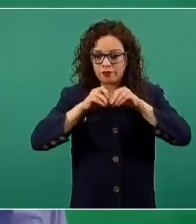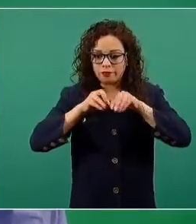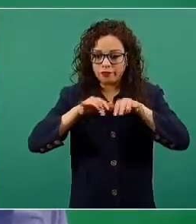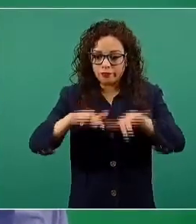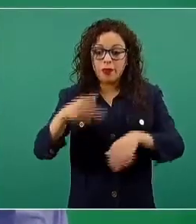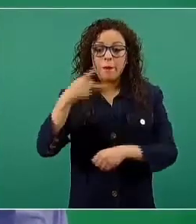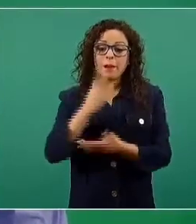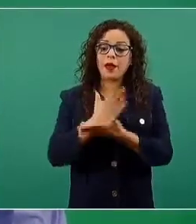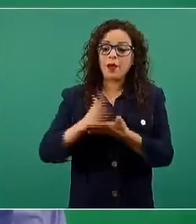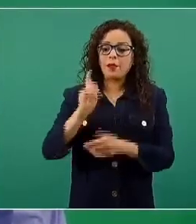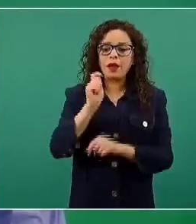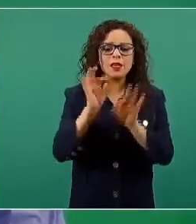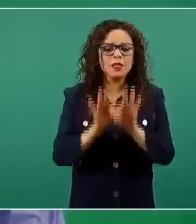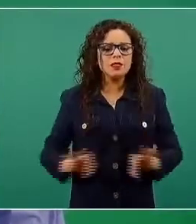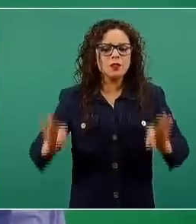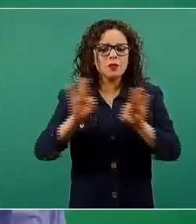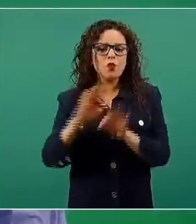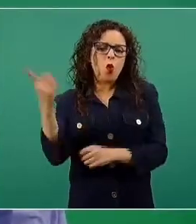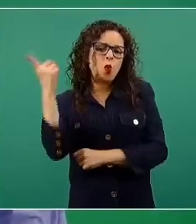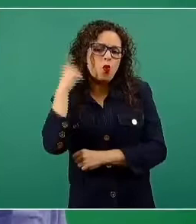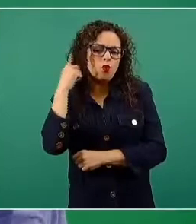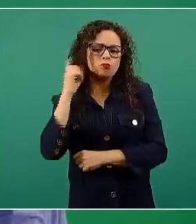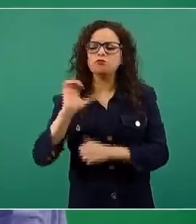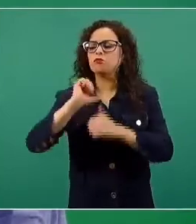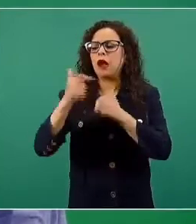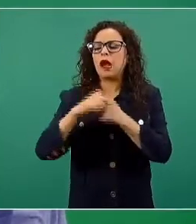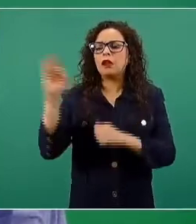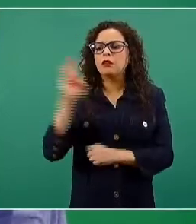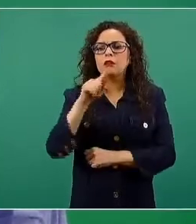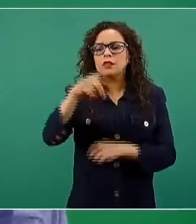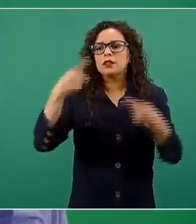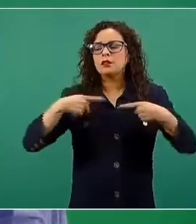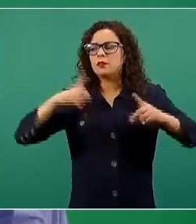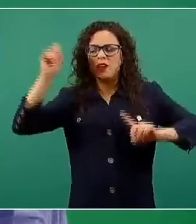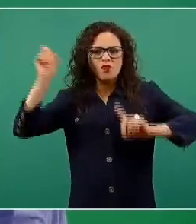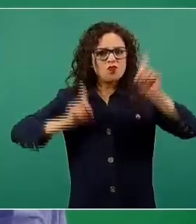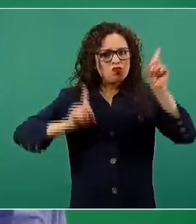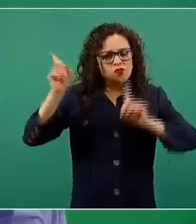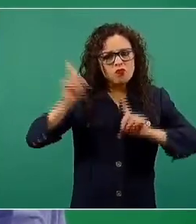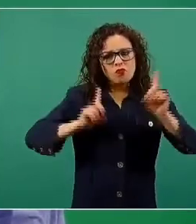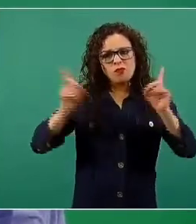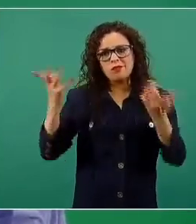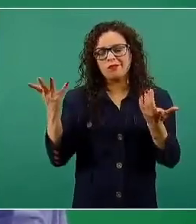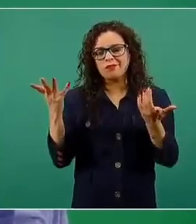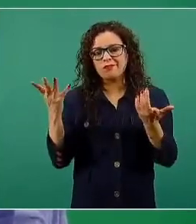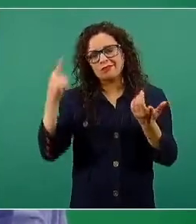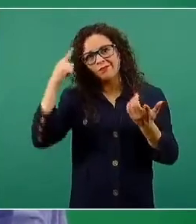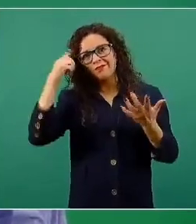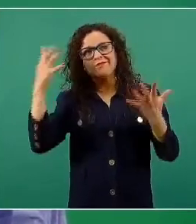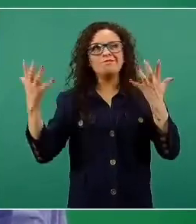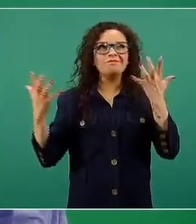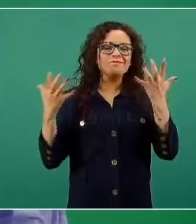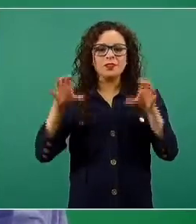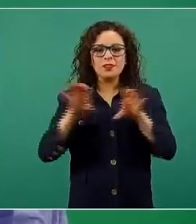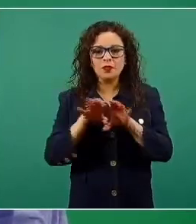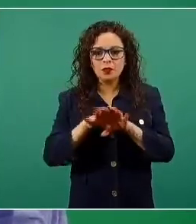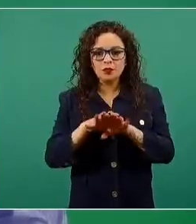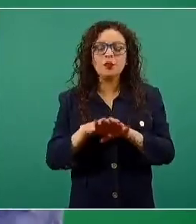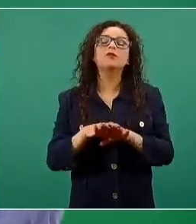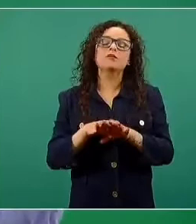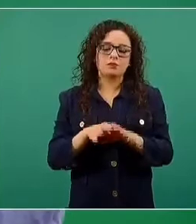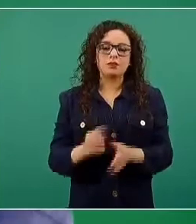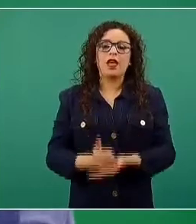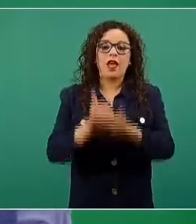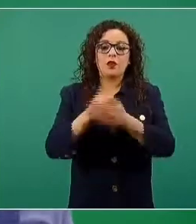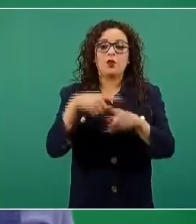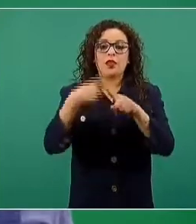a escuchar cualquier inquietud que pudiera existir en la sociedad, representada a veces por las personas